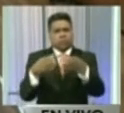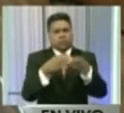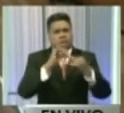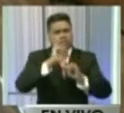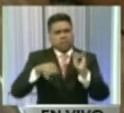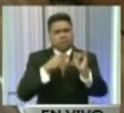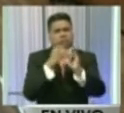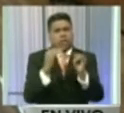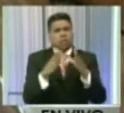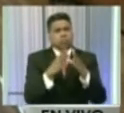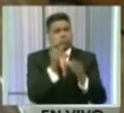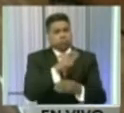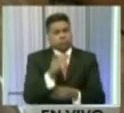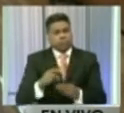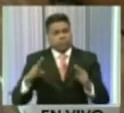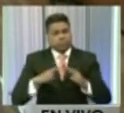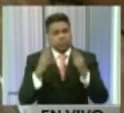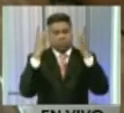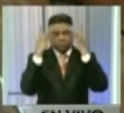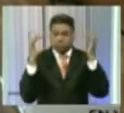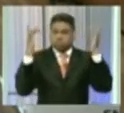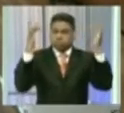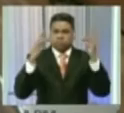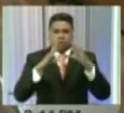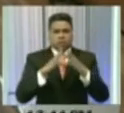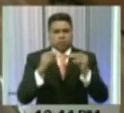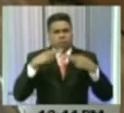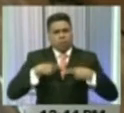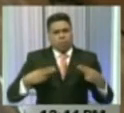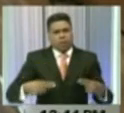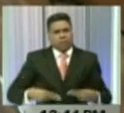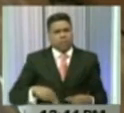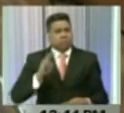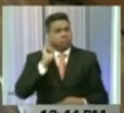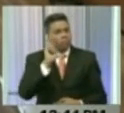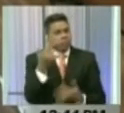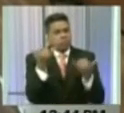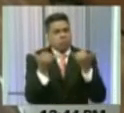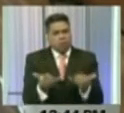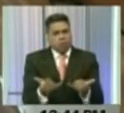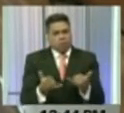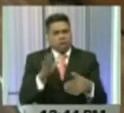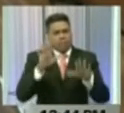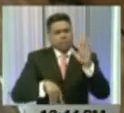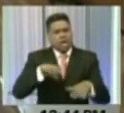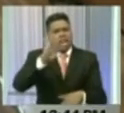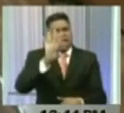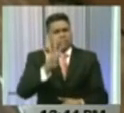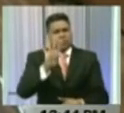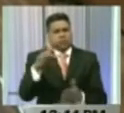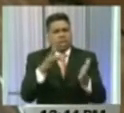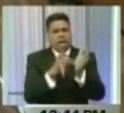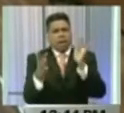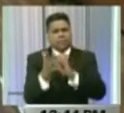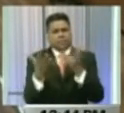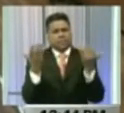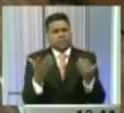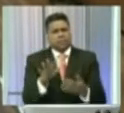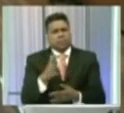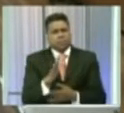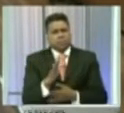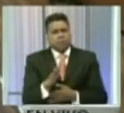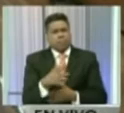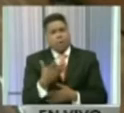de intelectuales en defensa de la humanidad que se ha iniciado el día de hoy y se va a extender hasta el día 14 de abril. Son más de, o